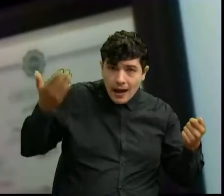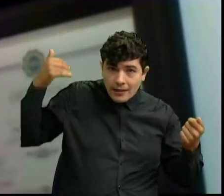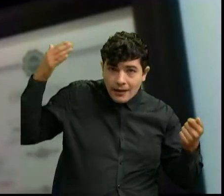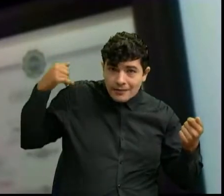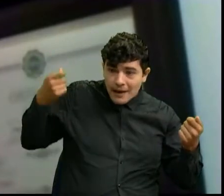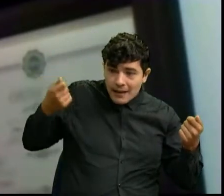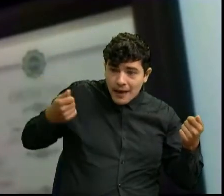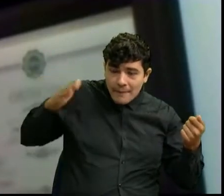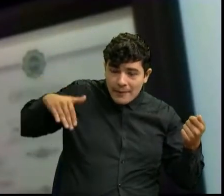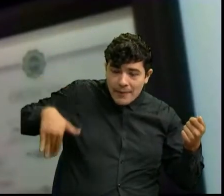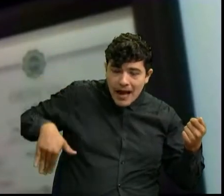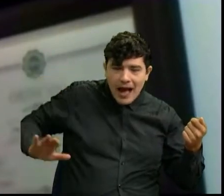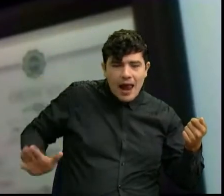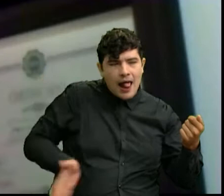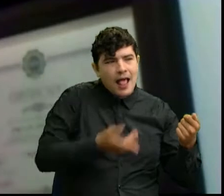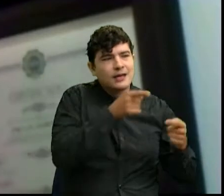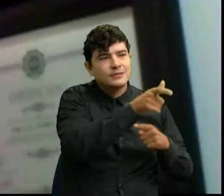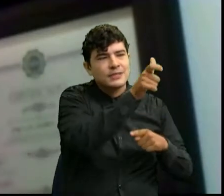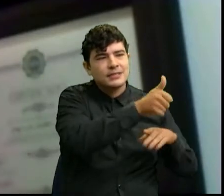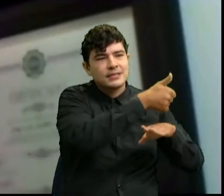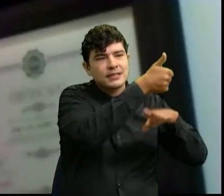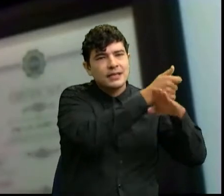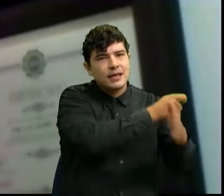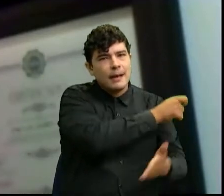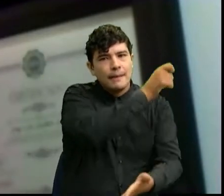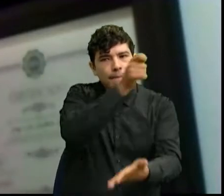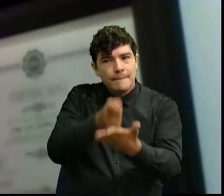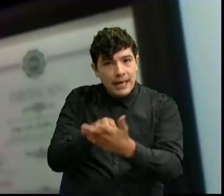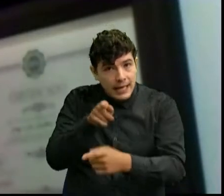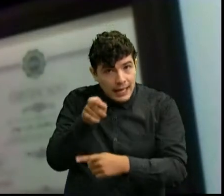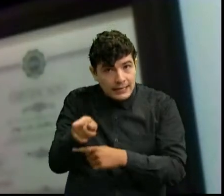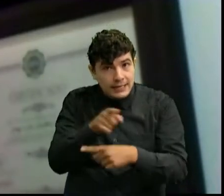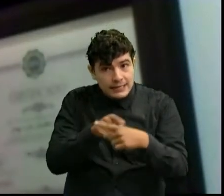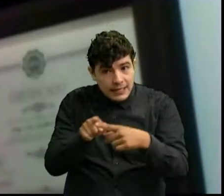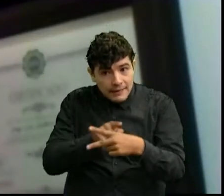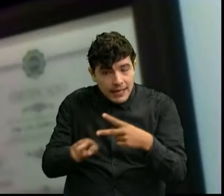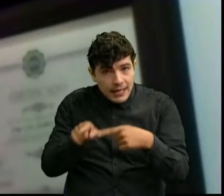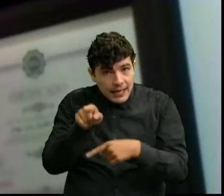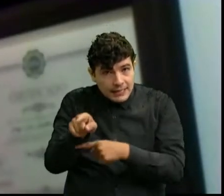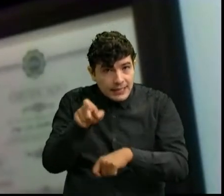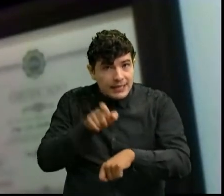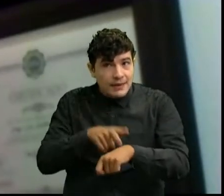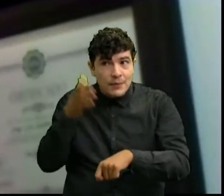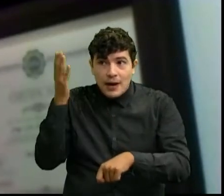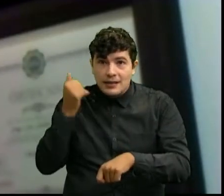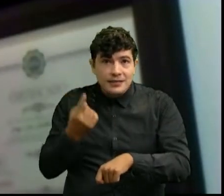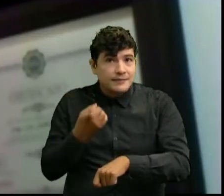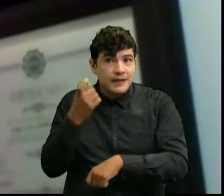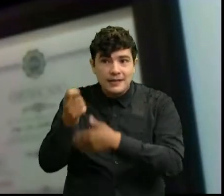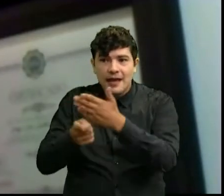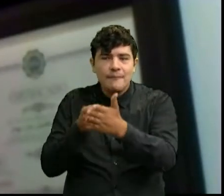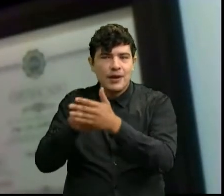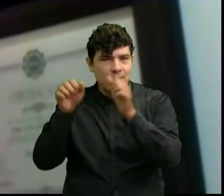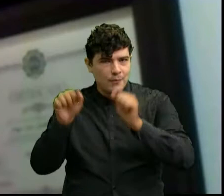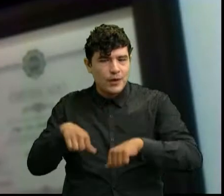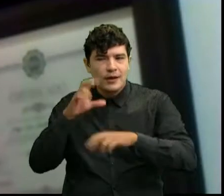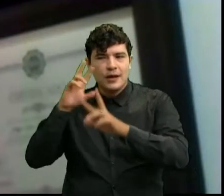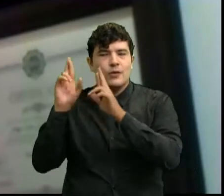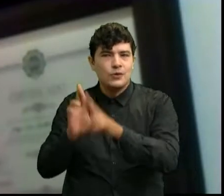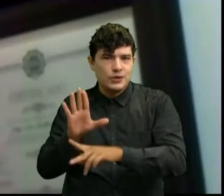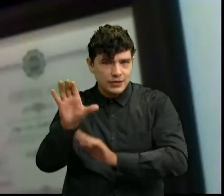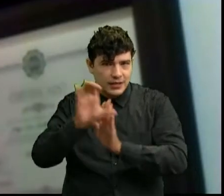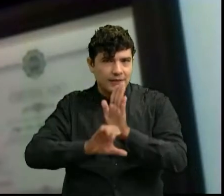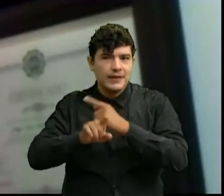monto que el empleador paga para que esas semanas y ese tiempo que él no cotizó sea acreditado a la